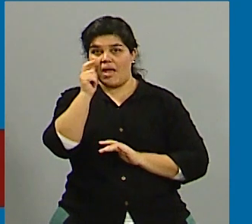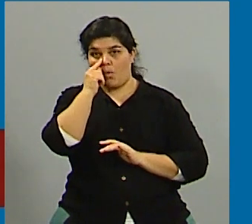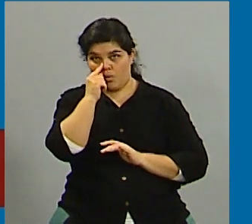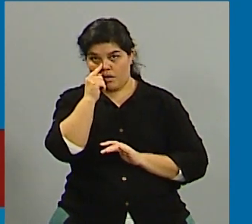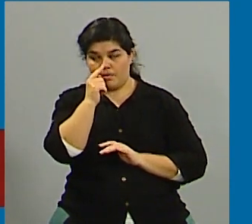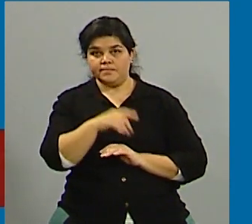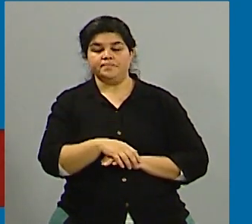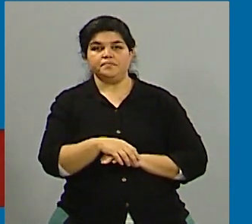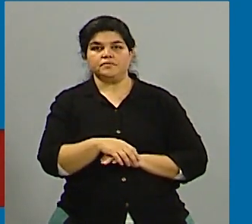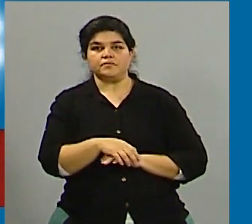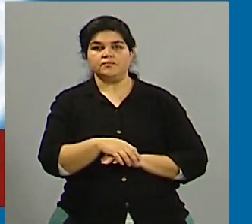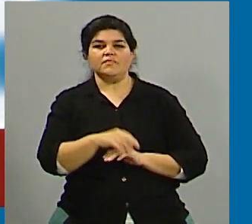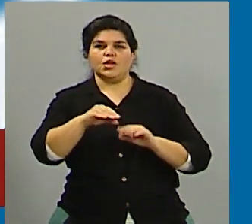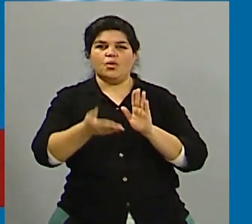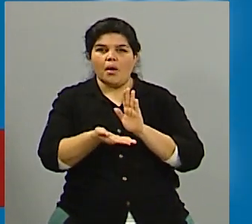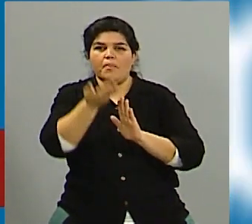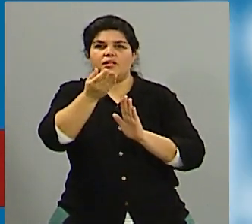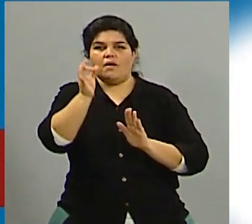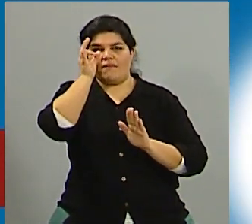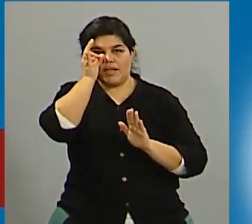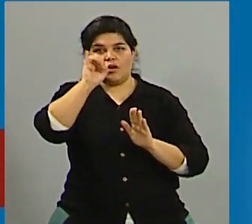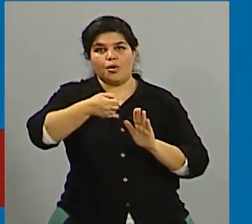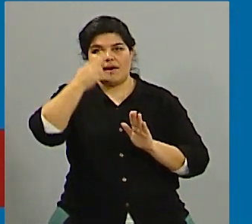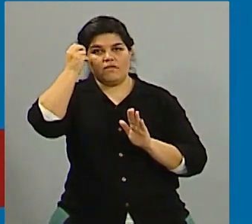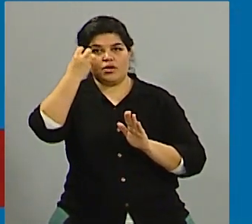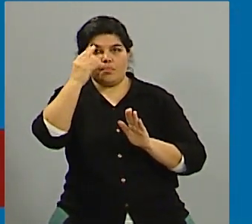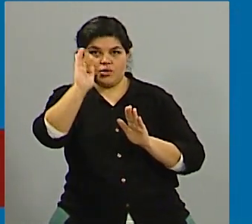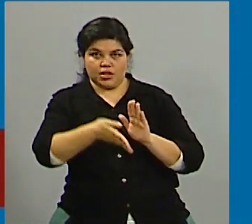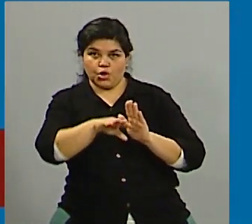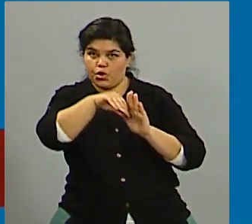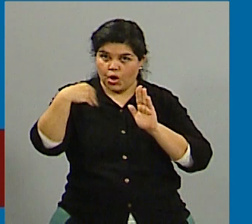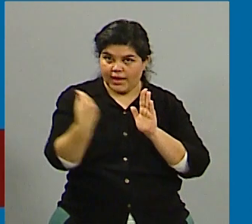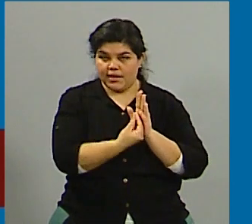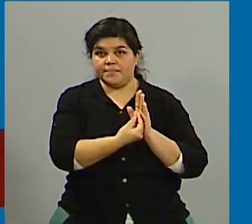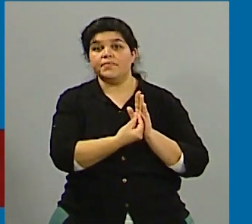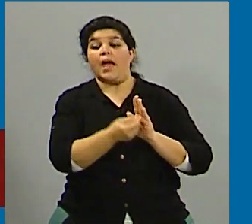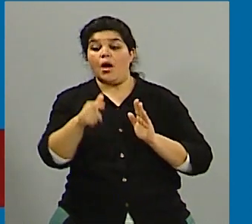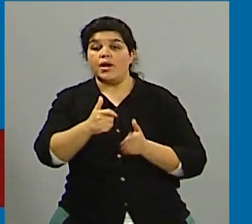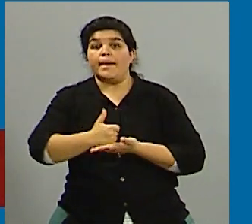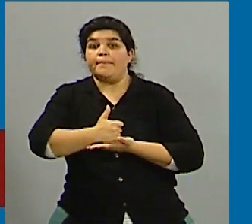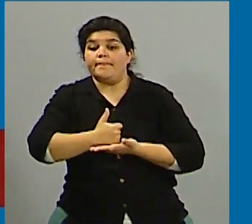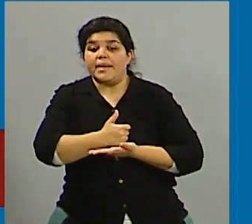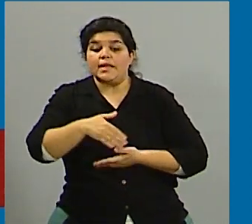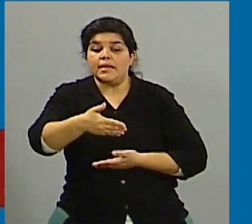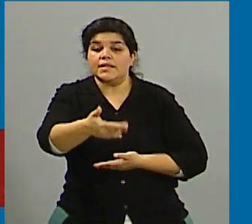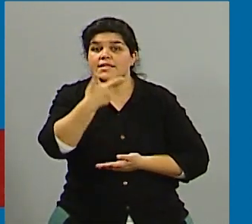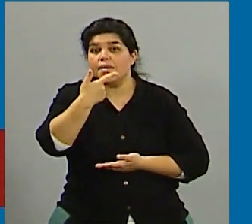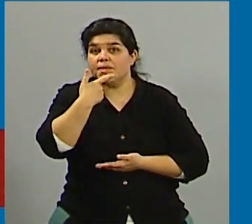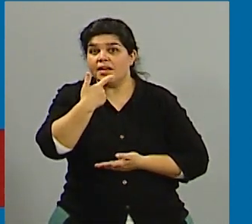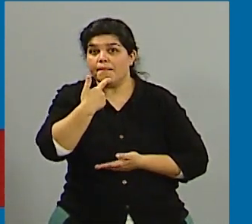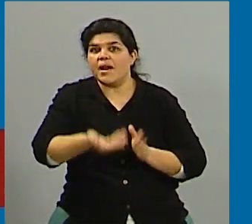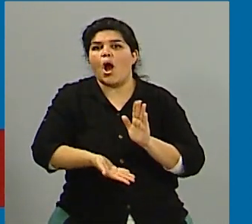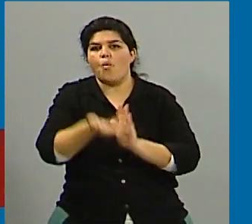y que fue un 20,92% ese aumento. Ahora estamos aguardando el aumento del mes de septiembre, que es en los próximos